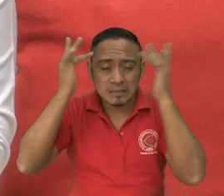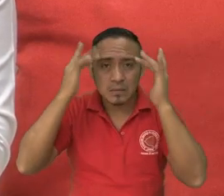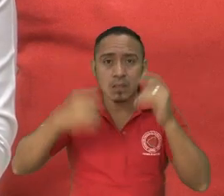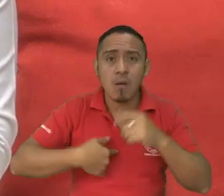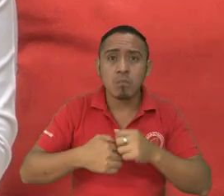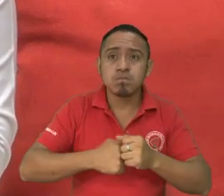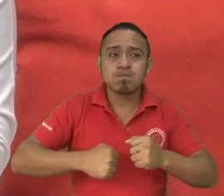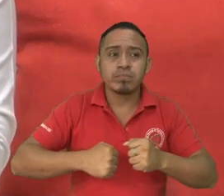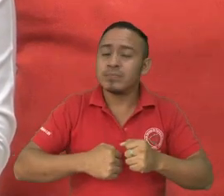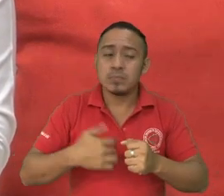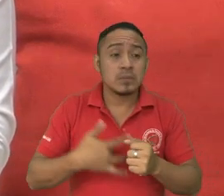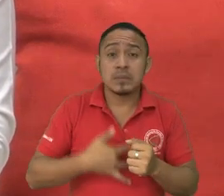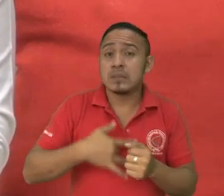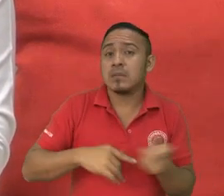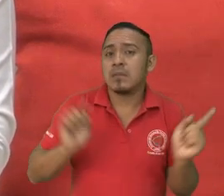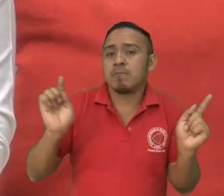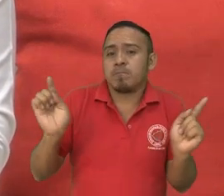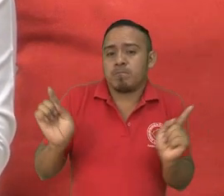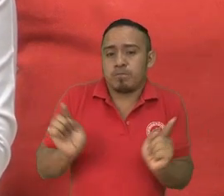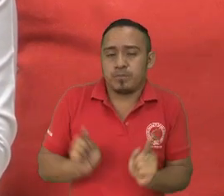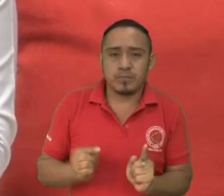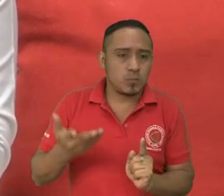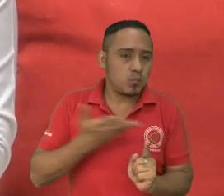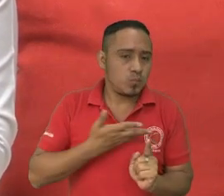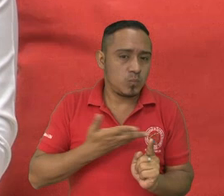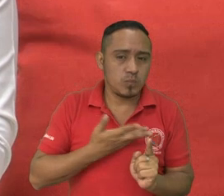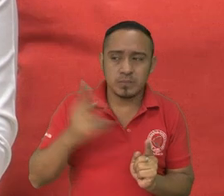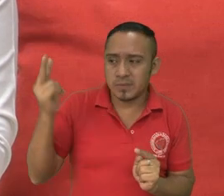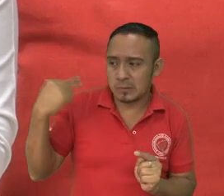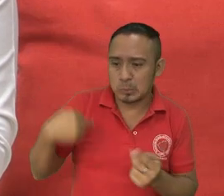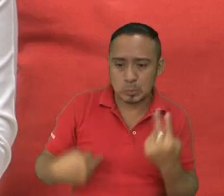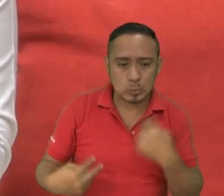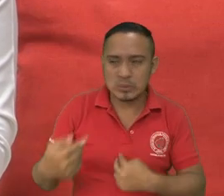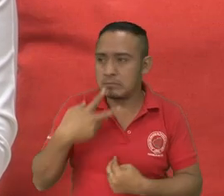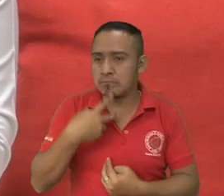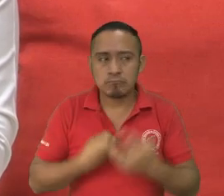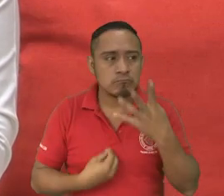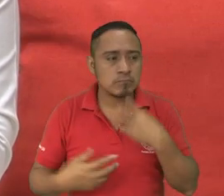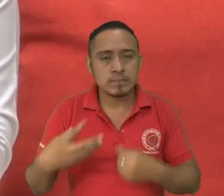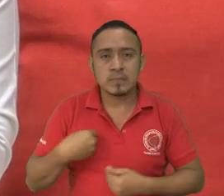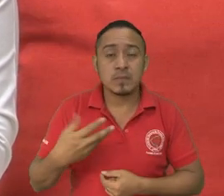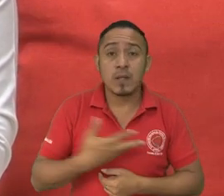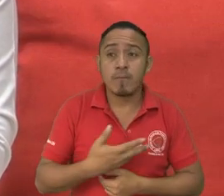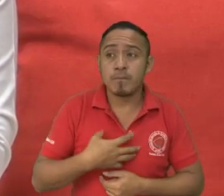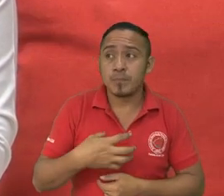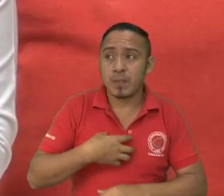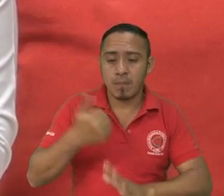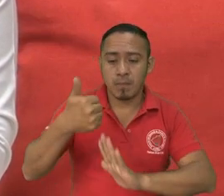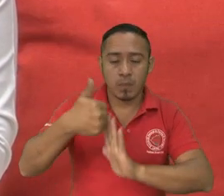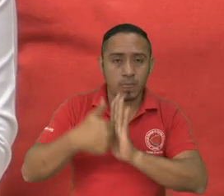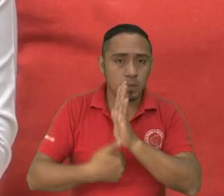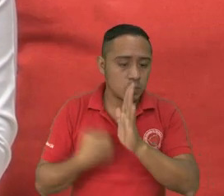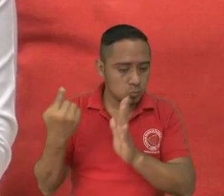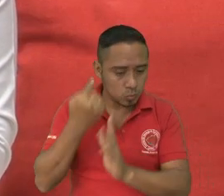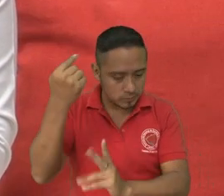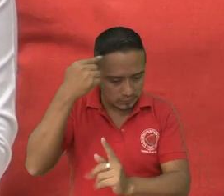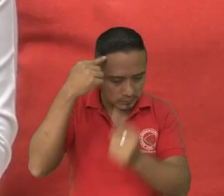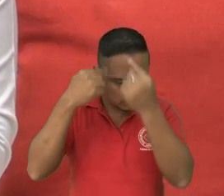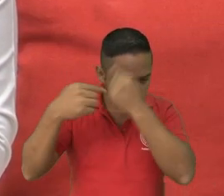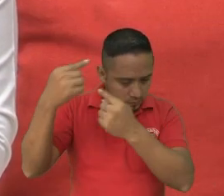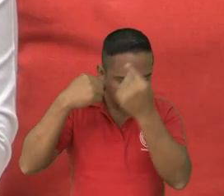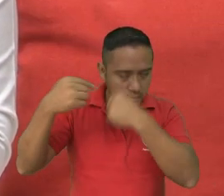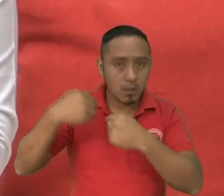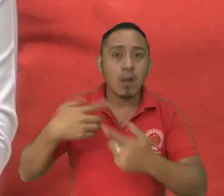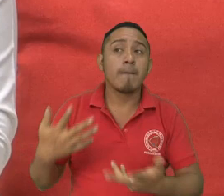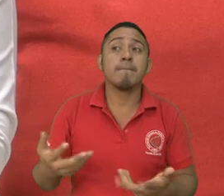yo necesito bajar de peso, no me gusta como soy. Muchos me dicen así, se autodesvalorizan ellas mismas.